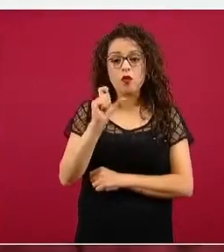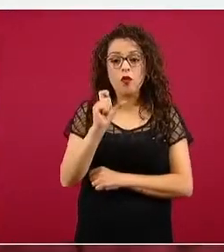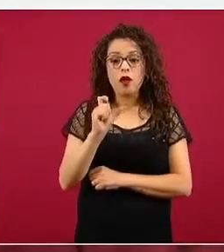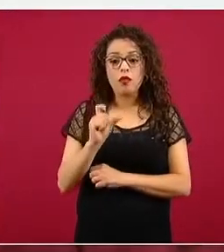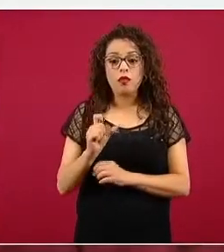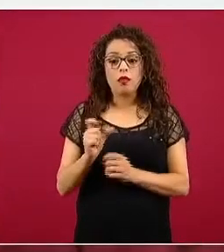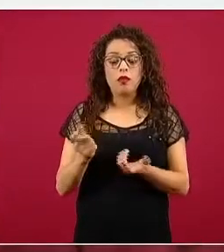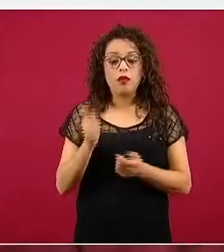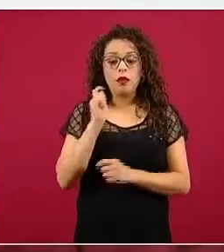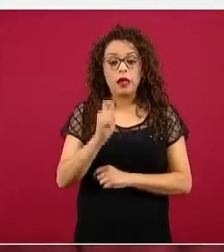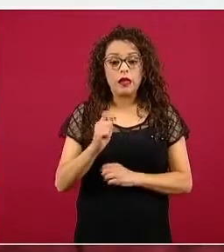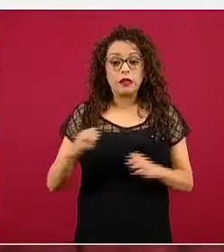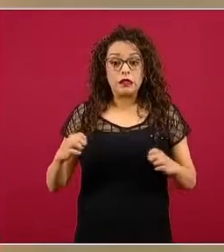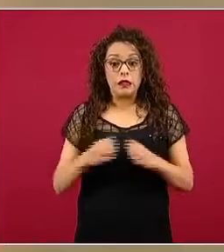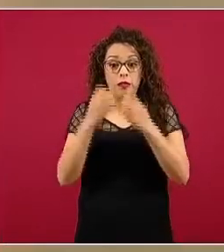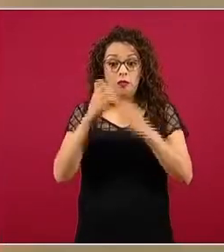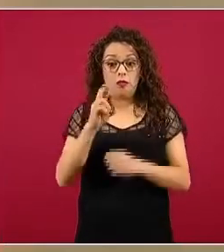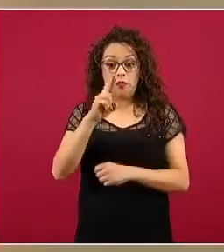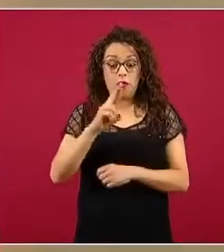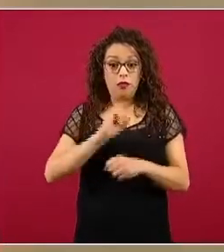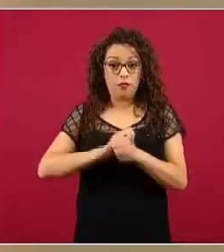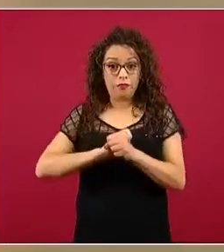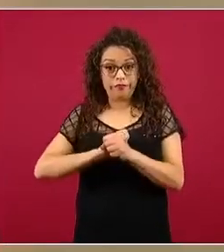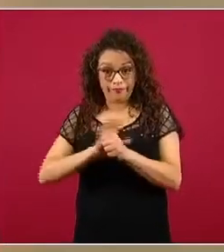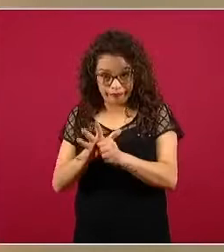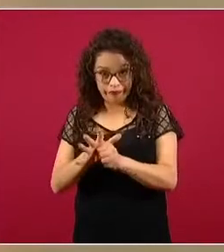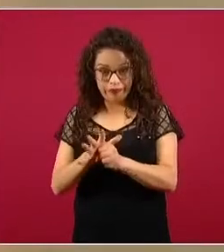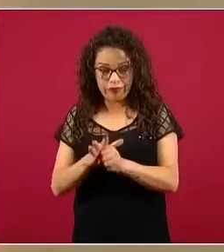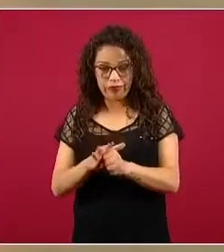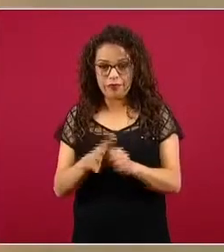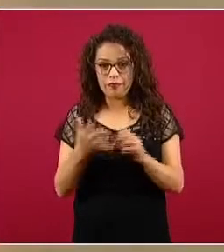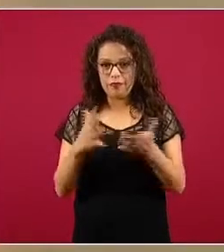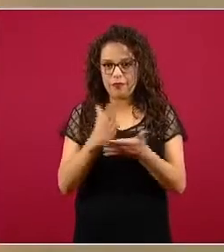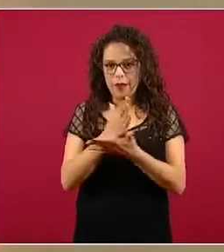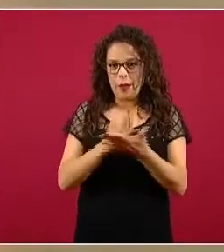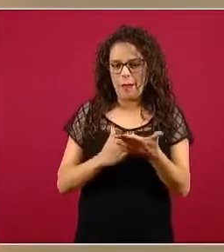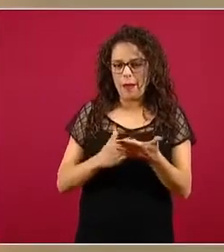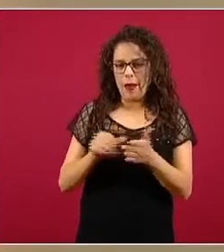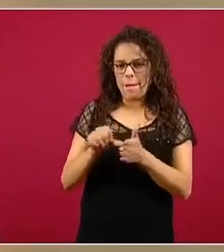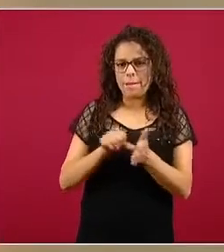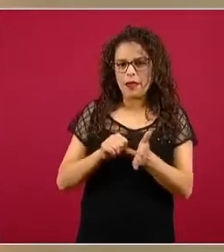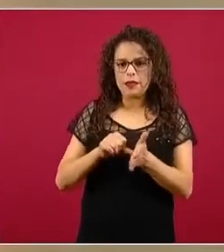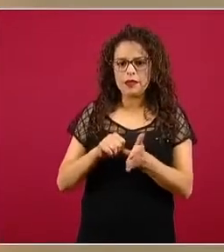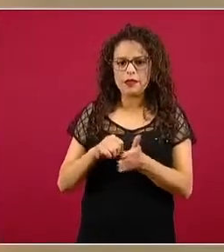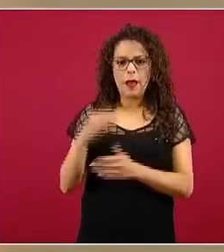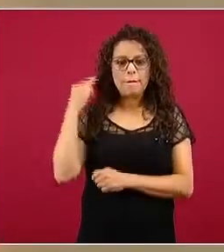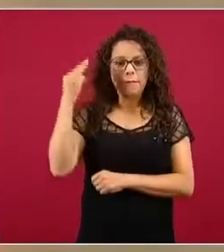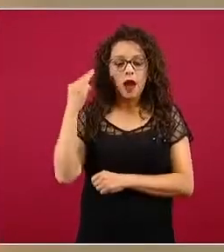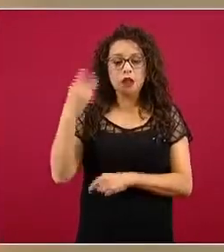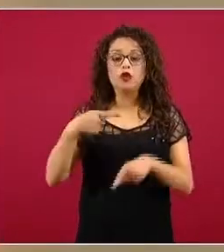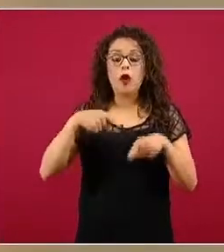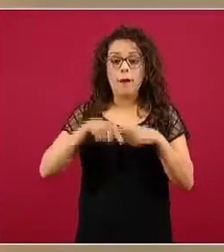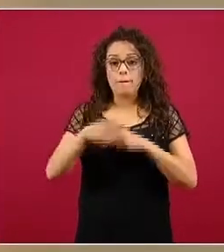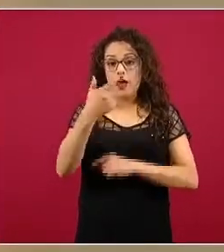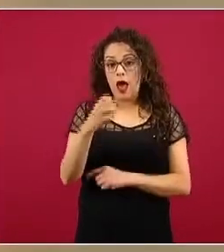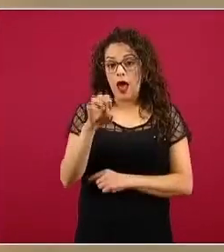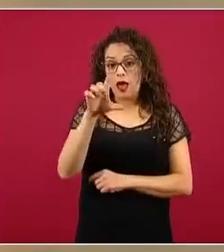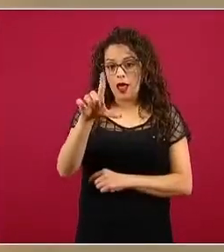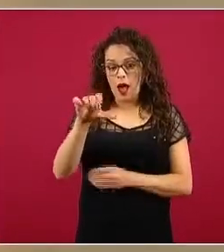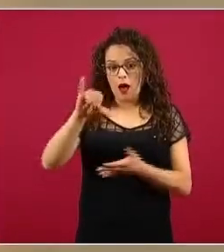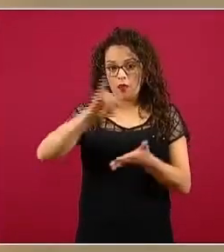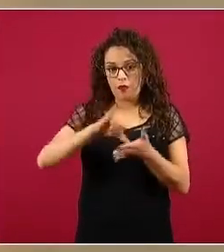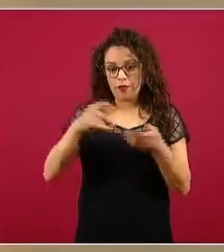sido a mediados de marzo, se empezó a distribuir gel y a pedirle a todo el